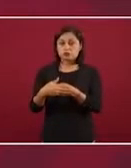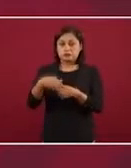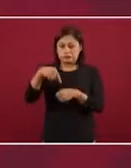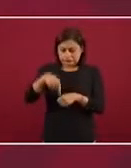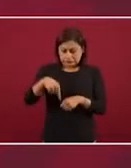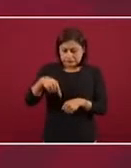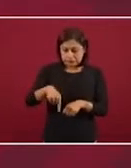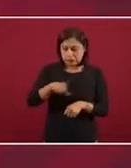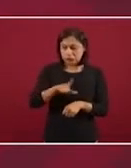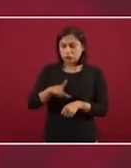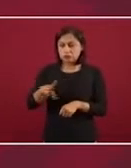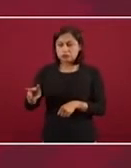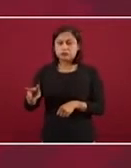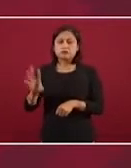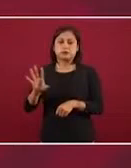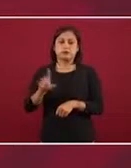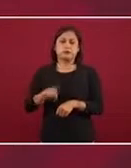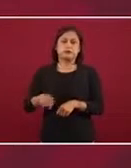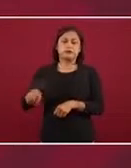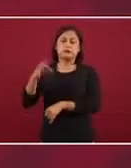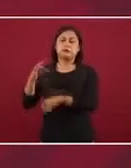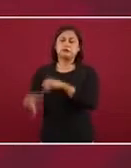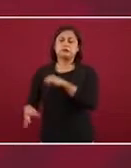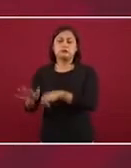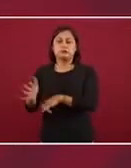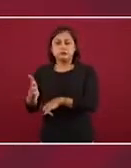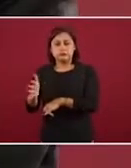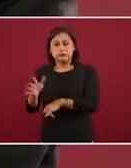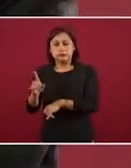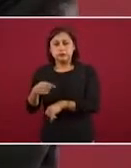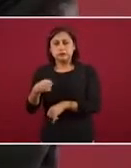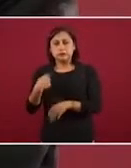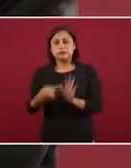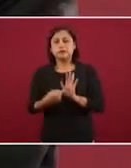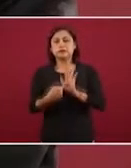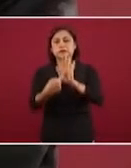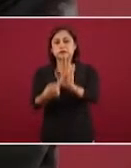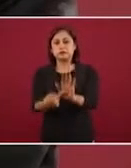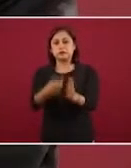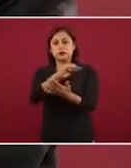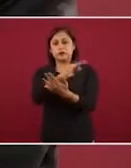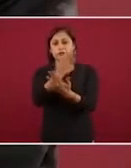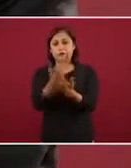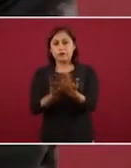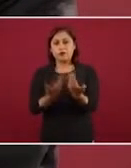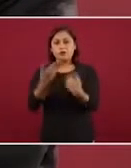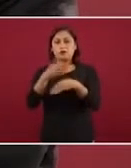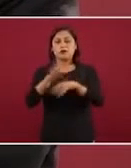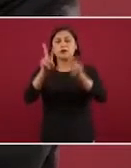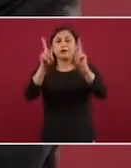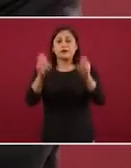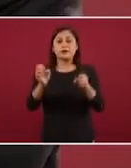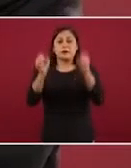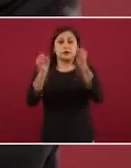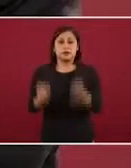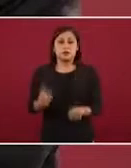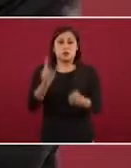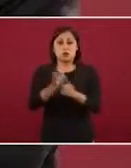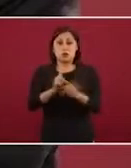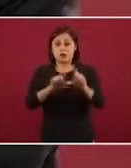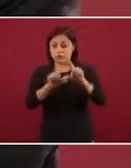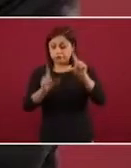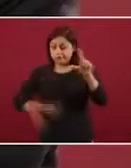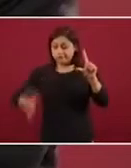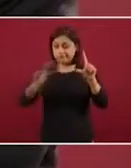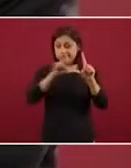esta semana, si es posible, al final, un informe sobre seguridad, pero queremos también